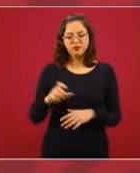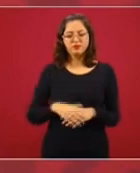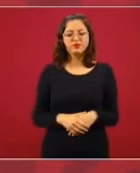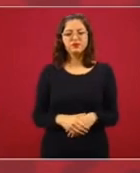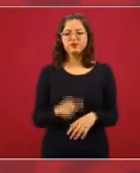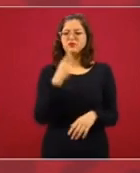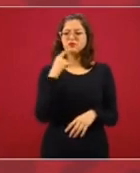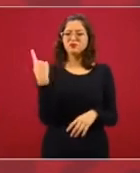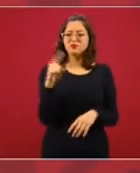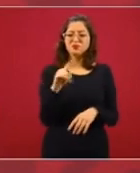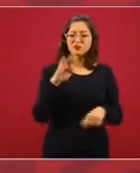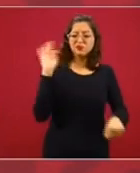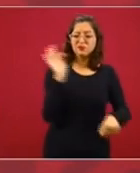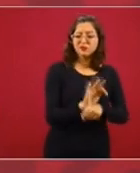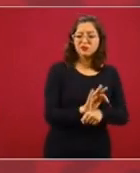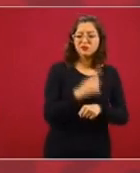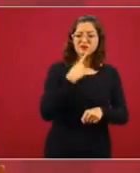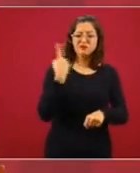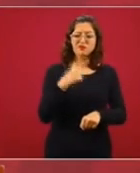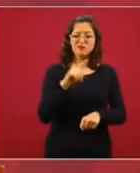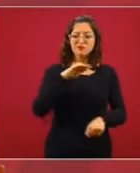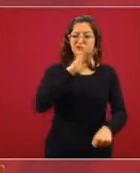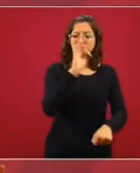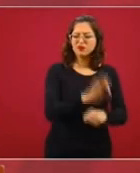amparos que han interpuesto